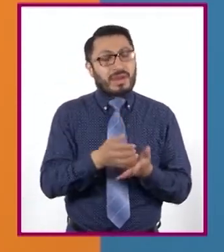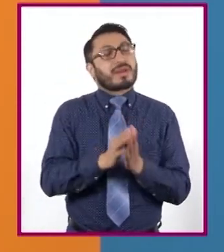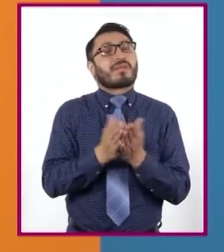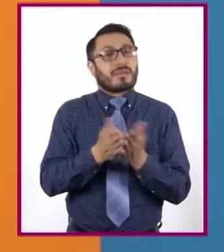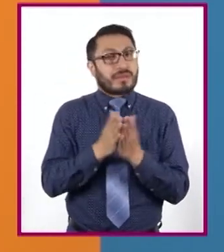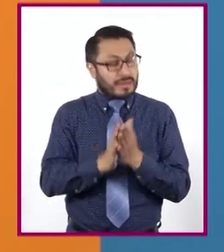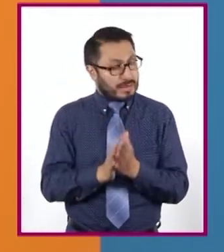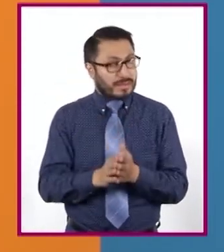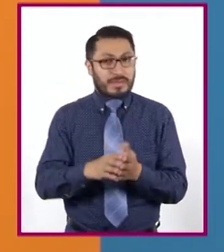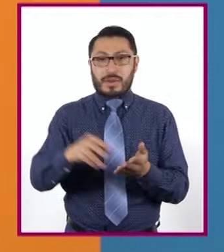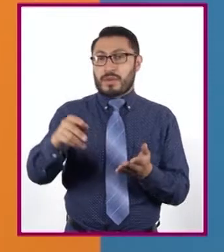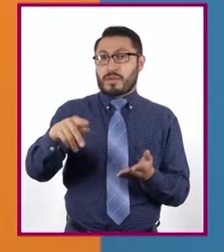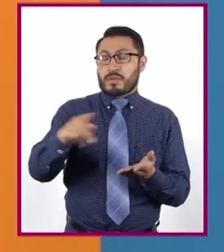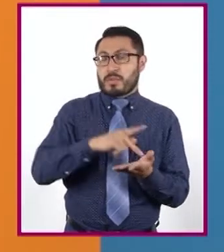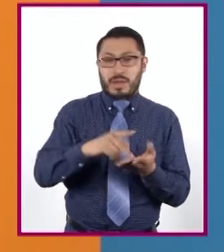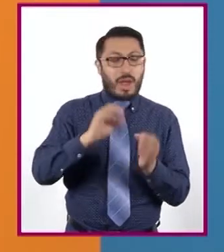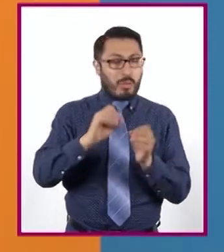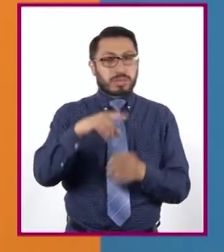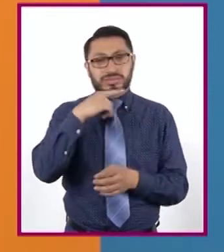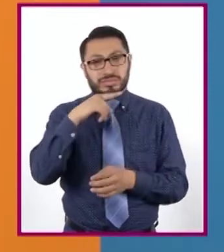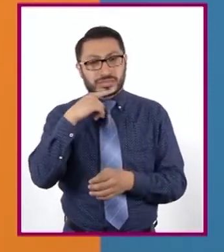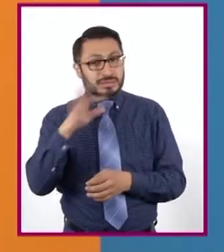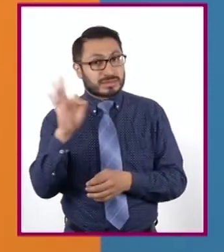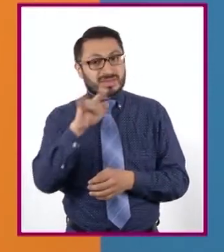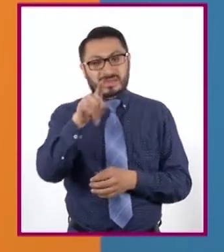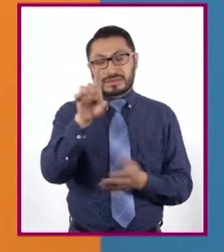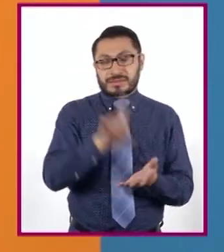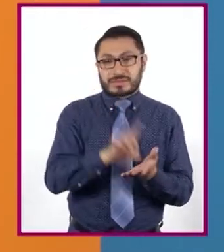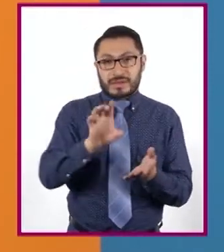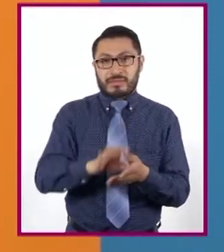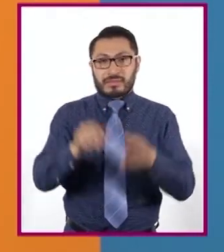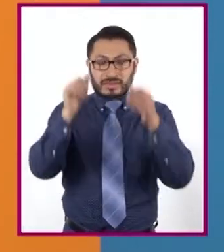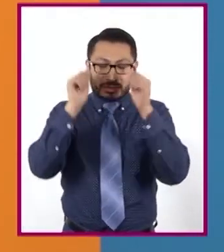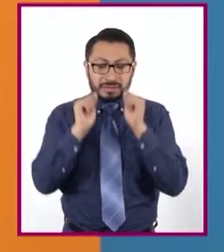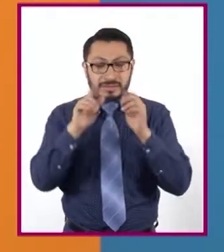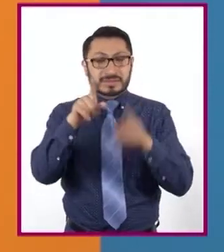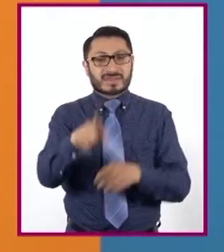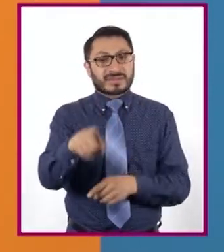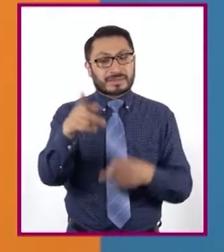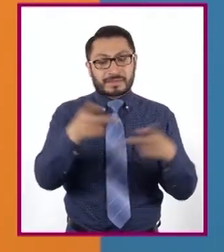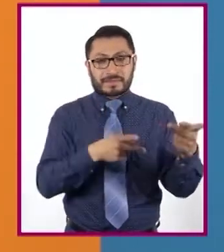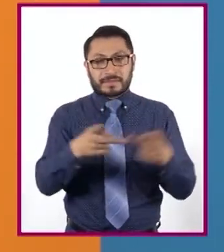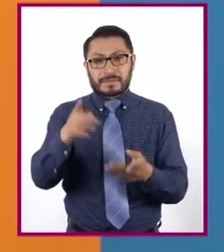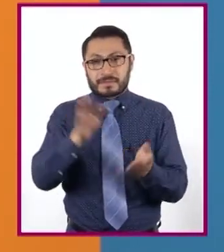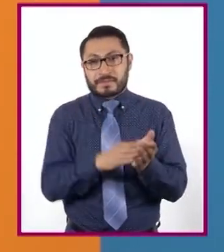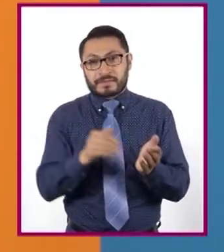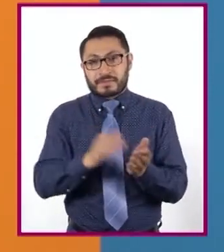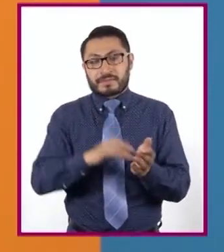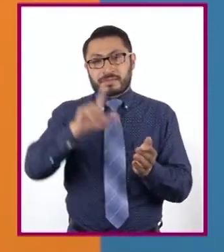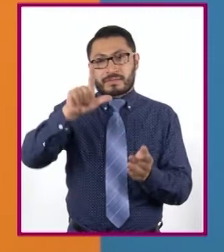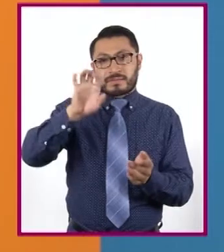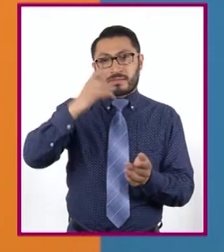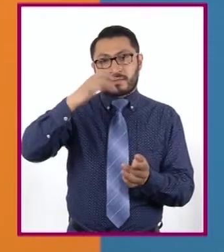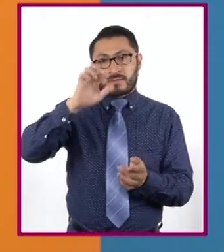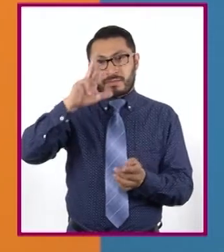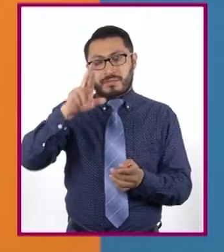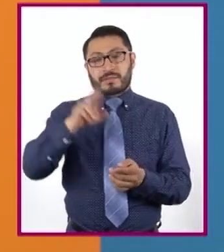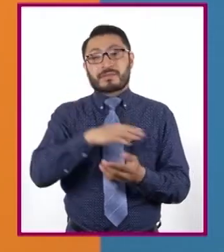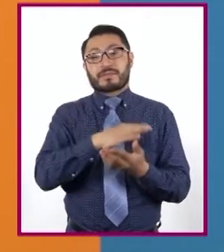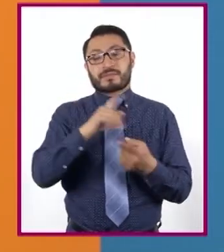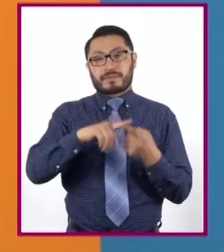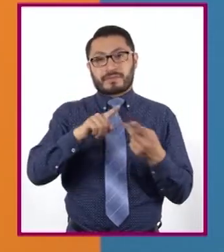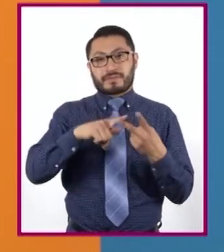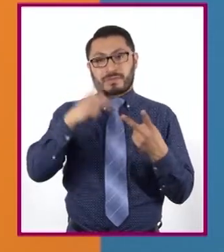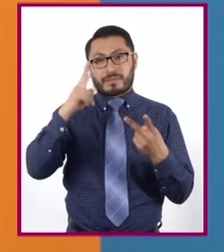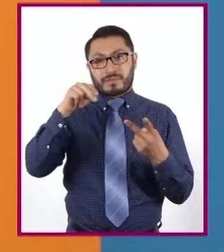asignatura, bolígrafo o lápiz. Si tienen discapacidad visual, preparen sus hojas Ledger, punzón y regleta.